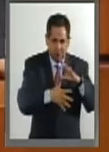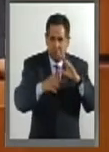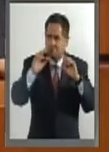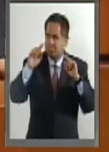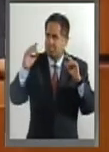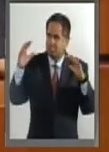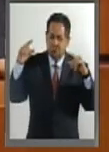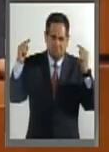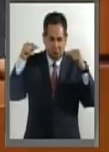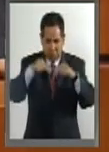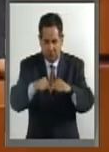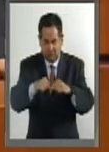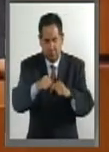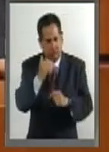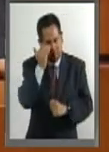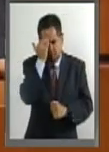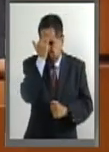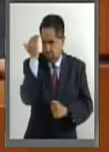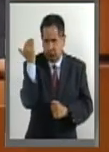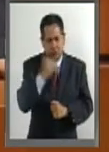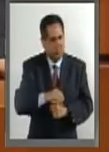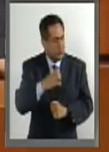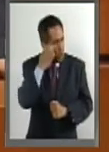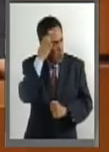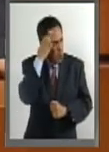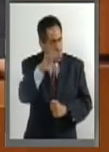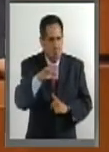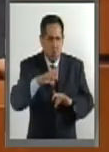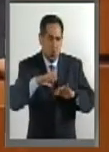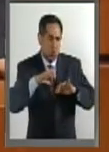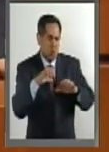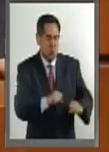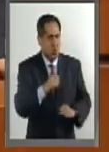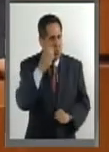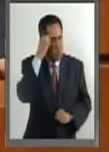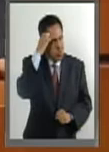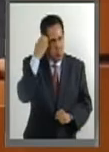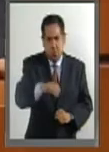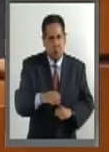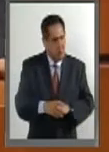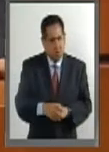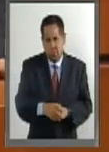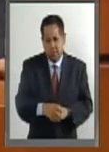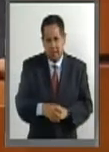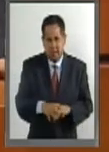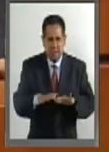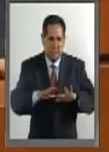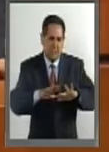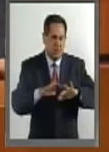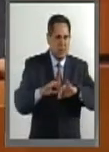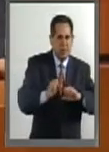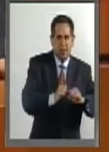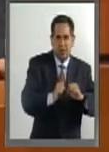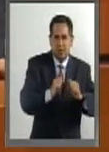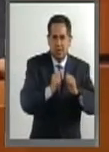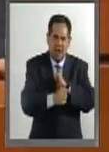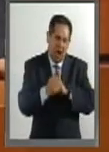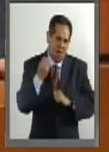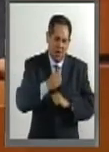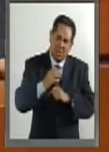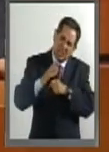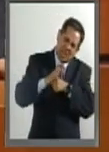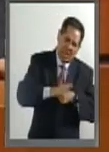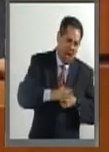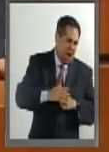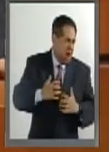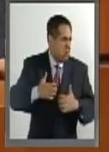salvaje. Fue salvaje. Fue un mestizaje a fuerza y con